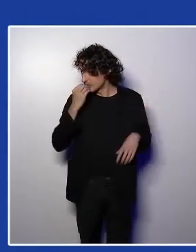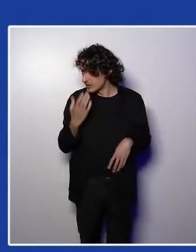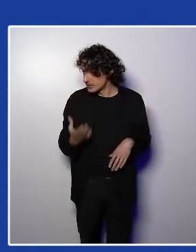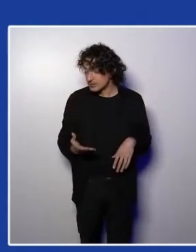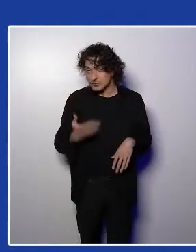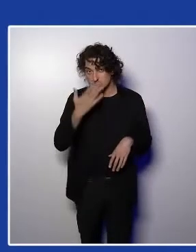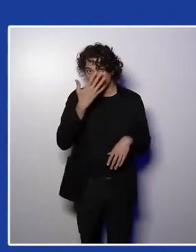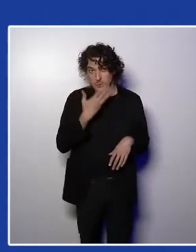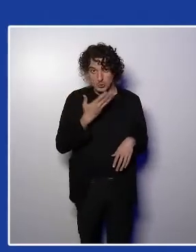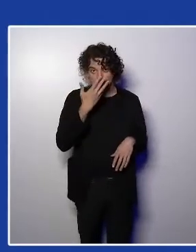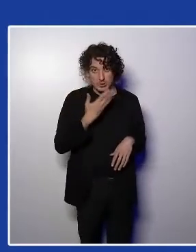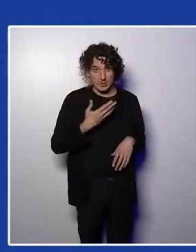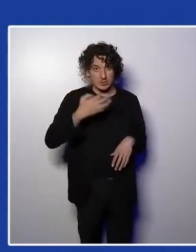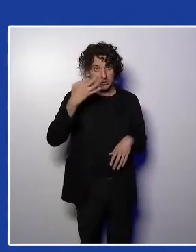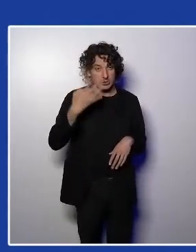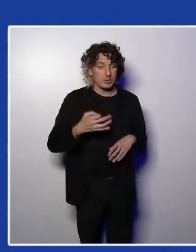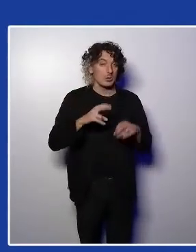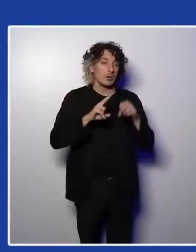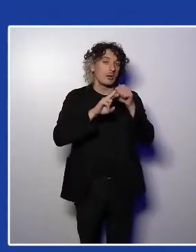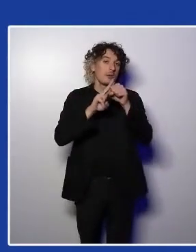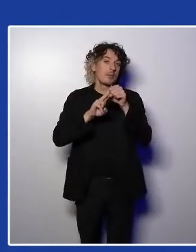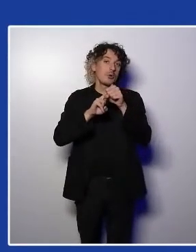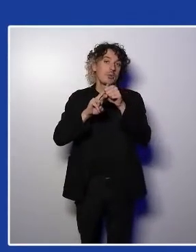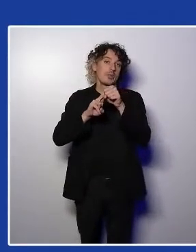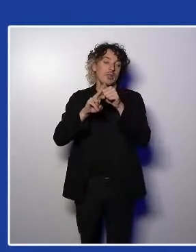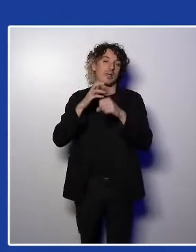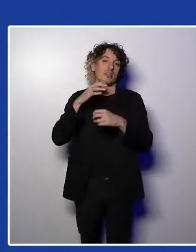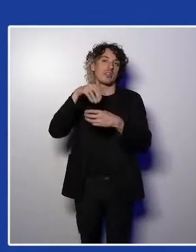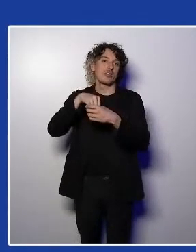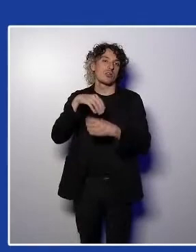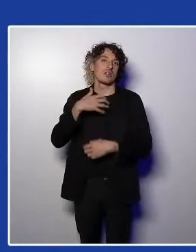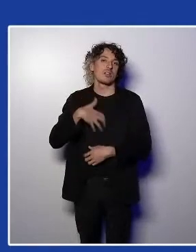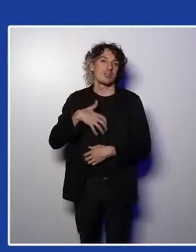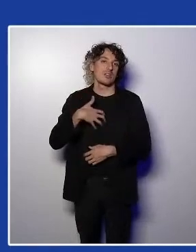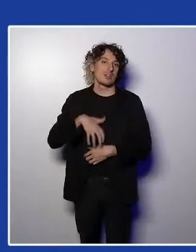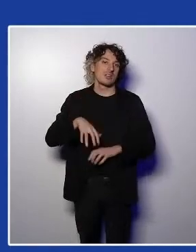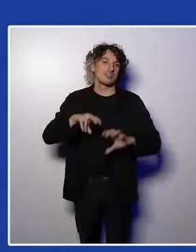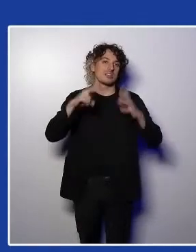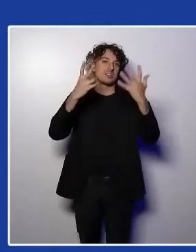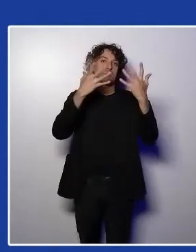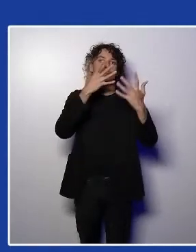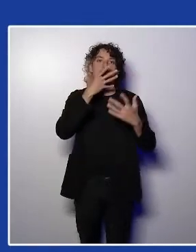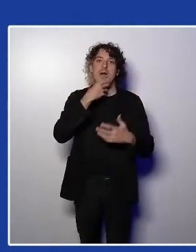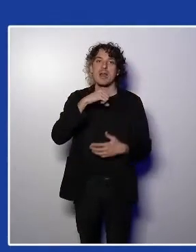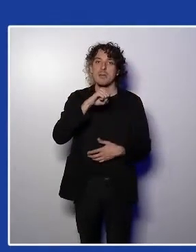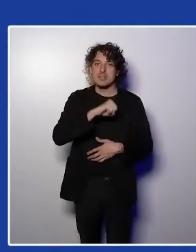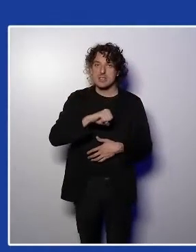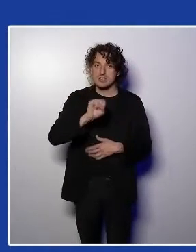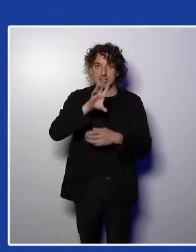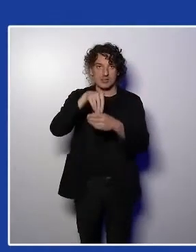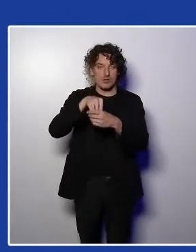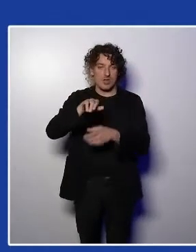deben conocer porque es la provincia de la Argentina que tiene una de las siete maravillas del mundo, que es la Catarata del Iguazú.